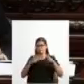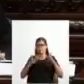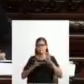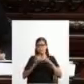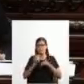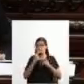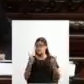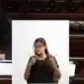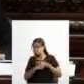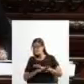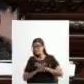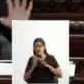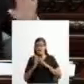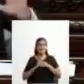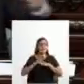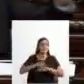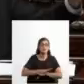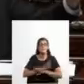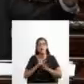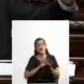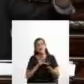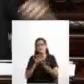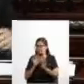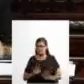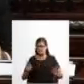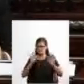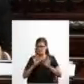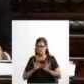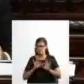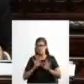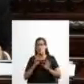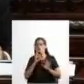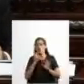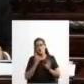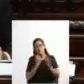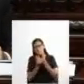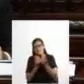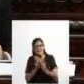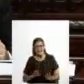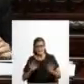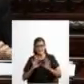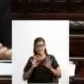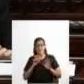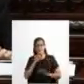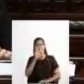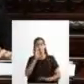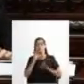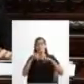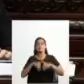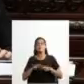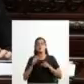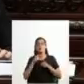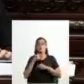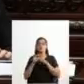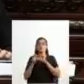Si se corta el ingreso, es decir, no echan a nadie, no reponen las vacantes, son 50 millones de